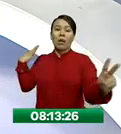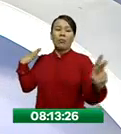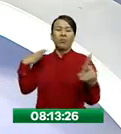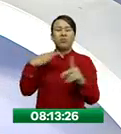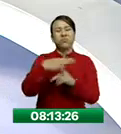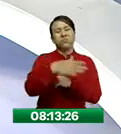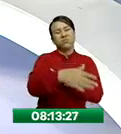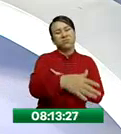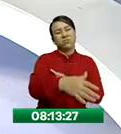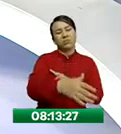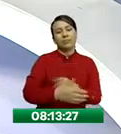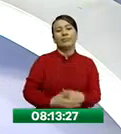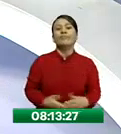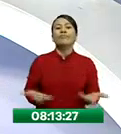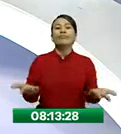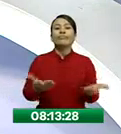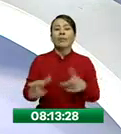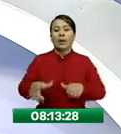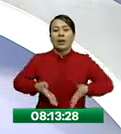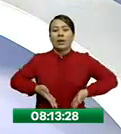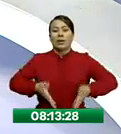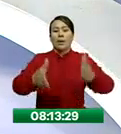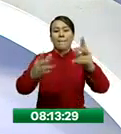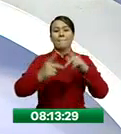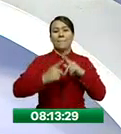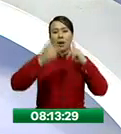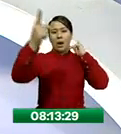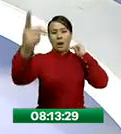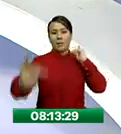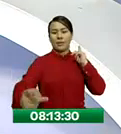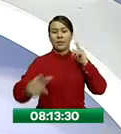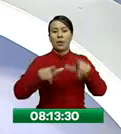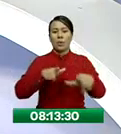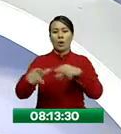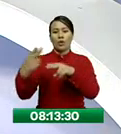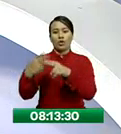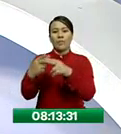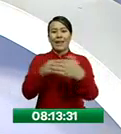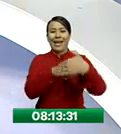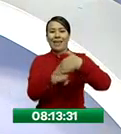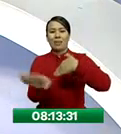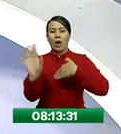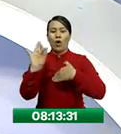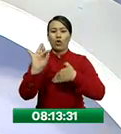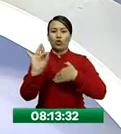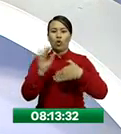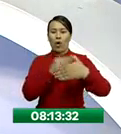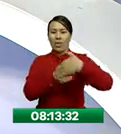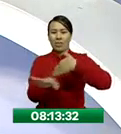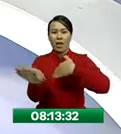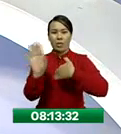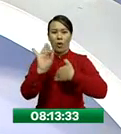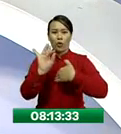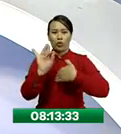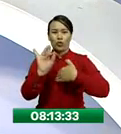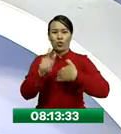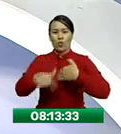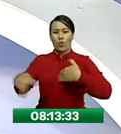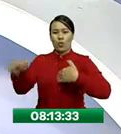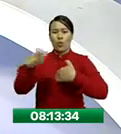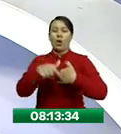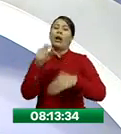urbano. Esto en la vía perimetral, en el sector conocido como la entrada de la 8 al noroeste de